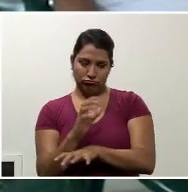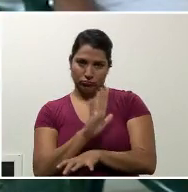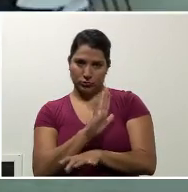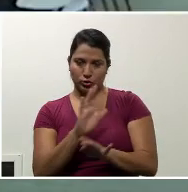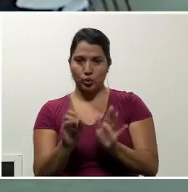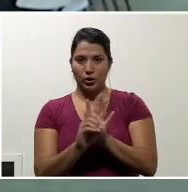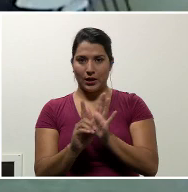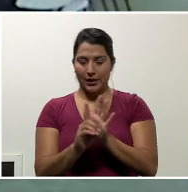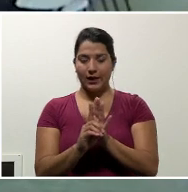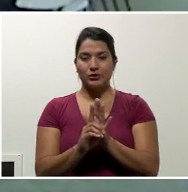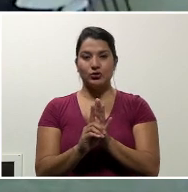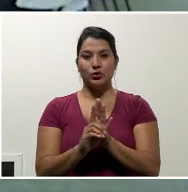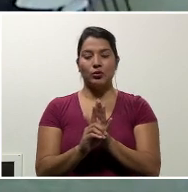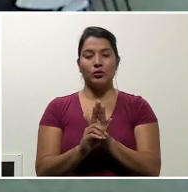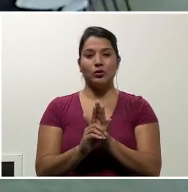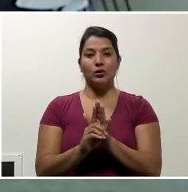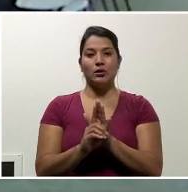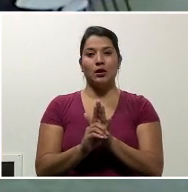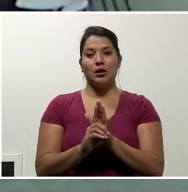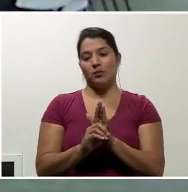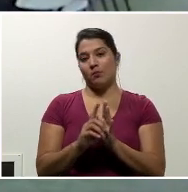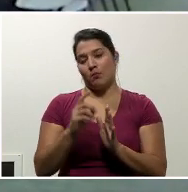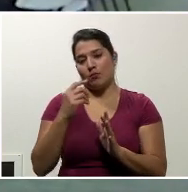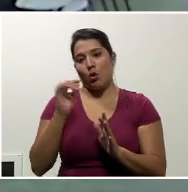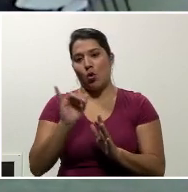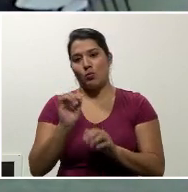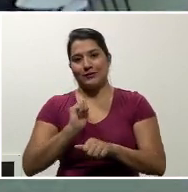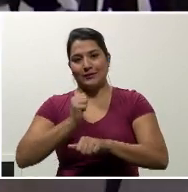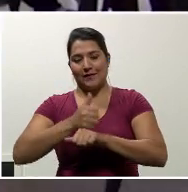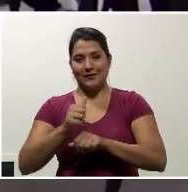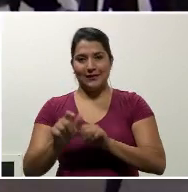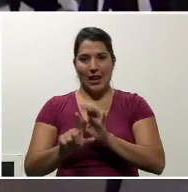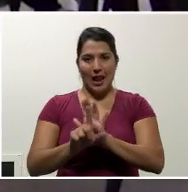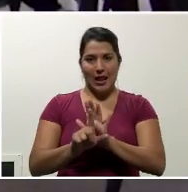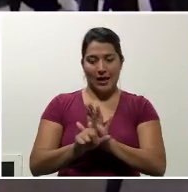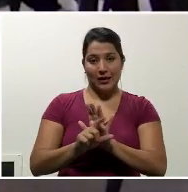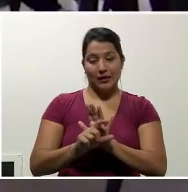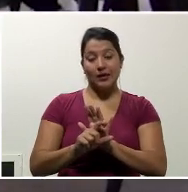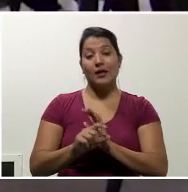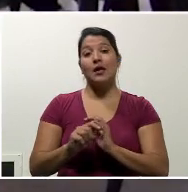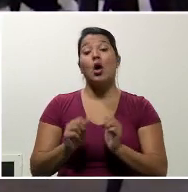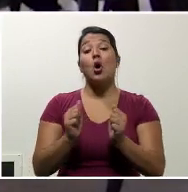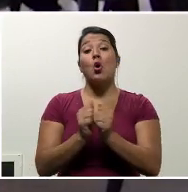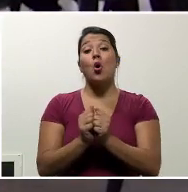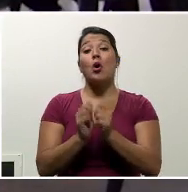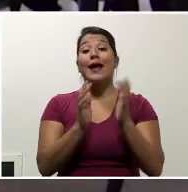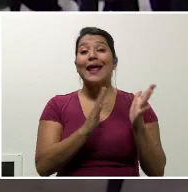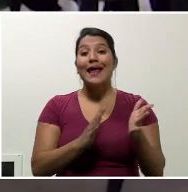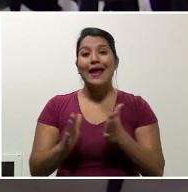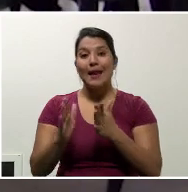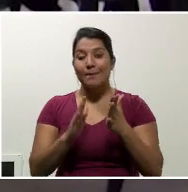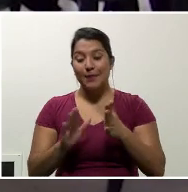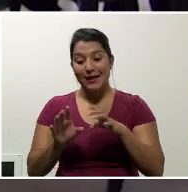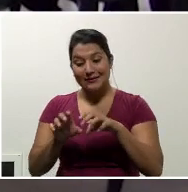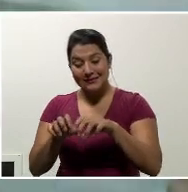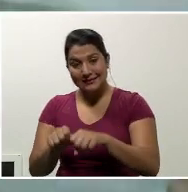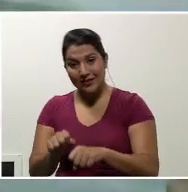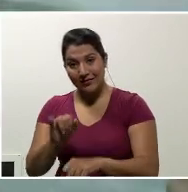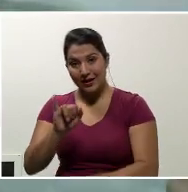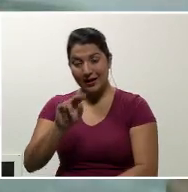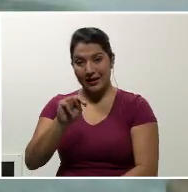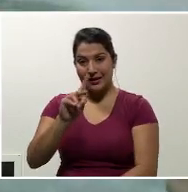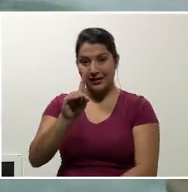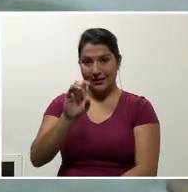las instancias legítimas, legales e institucionales, con el plan de tierras del INDER.